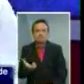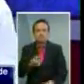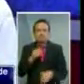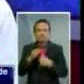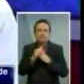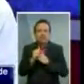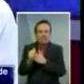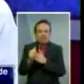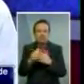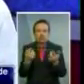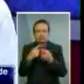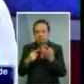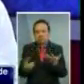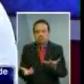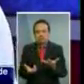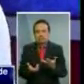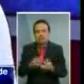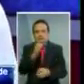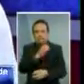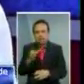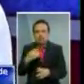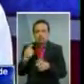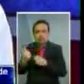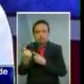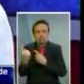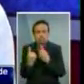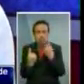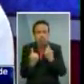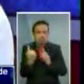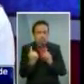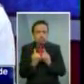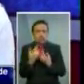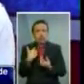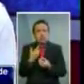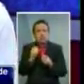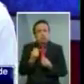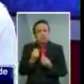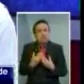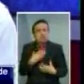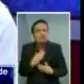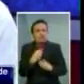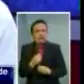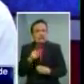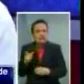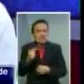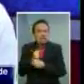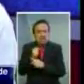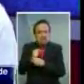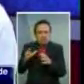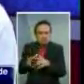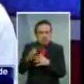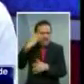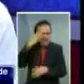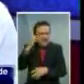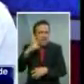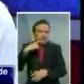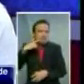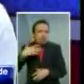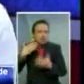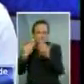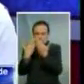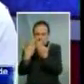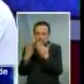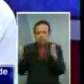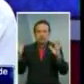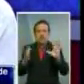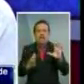dirigentes de base, con distintas personas que se nos han acercado, que les parece sumamente interesante lo que estamos haciendo, que creen que es importante ampliar nuestra